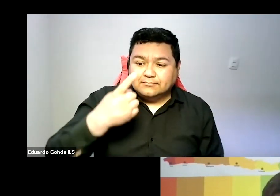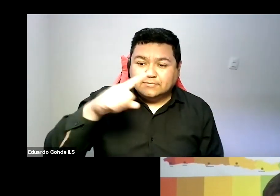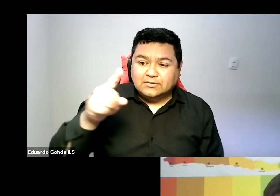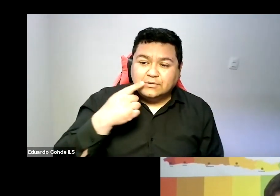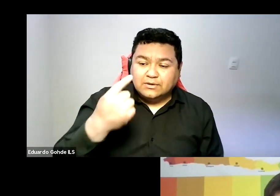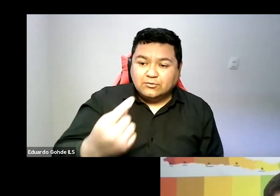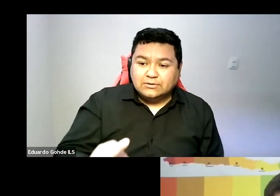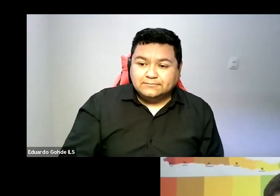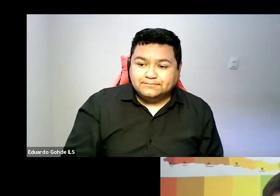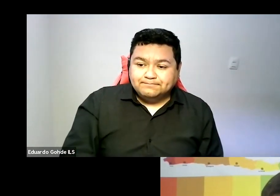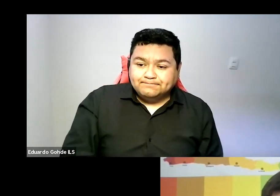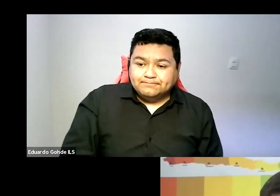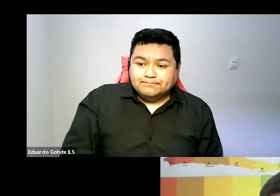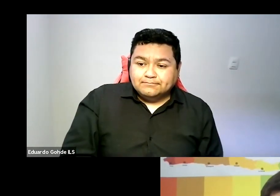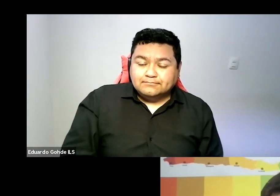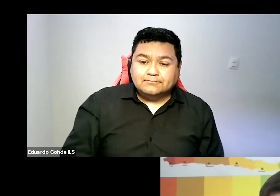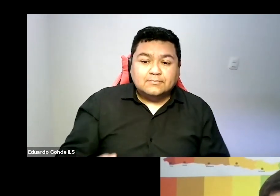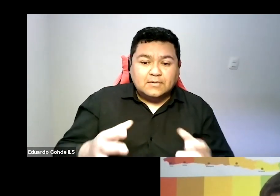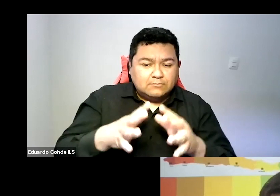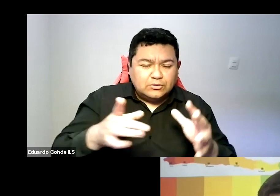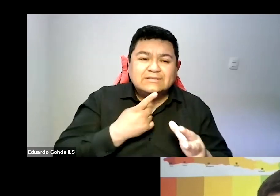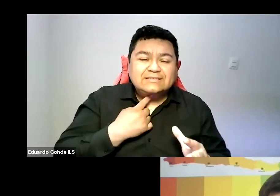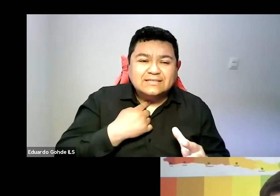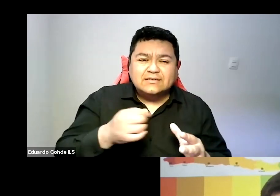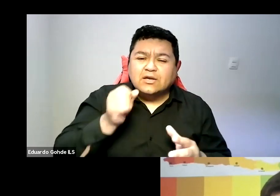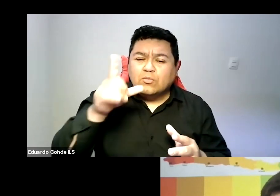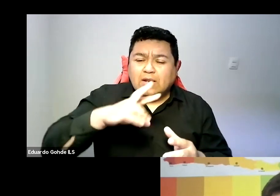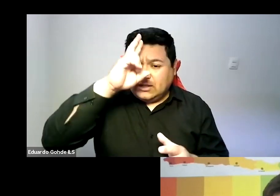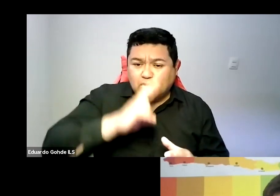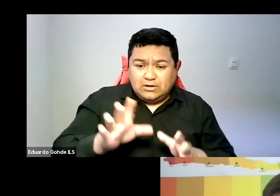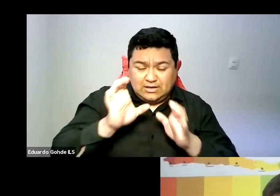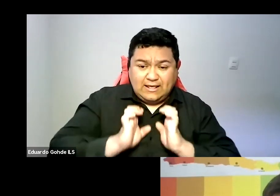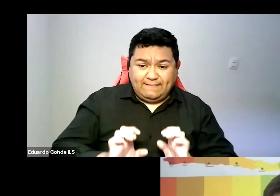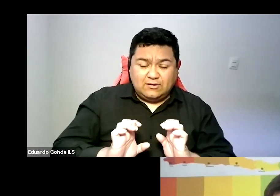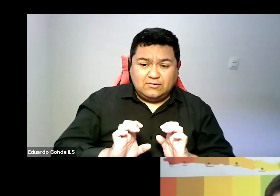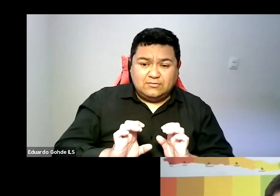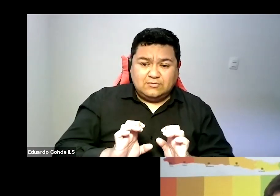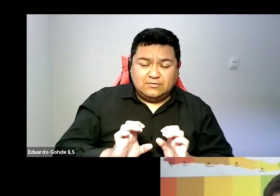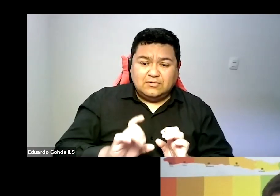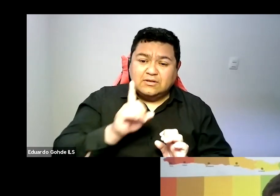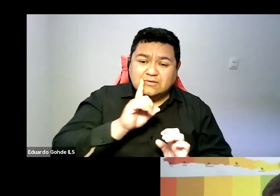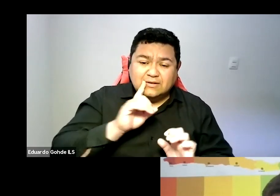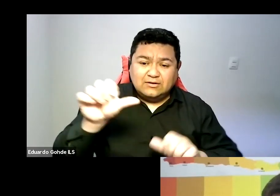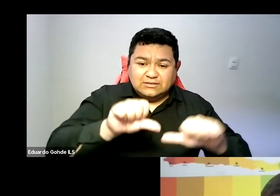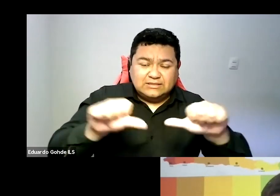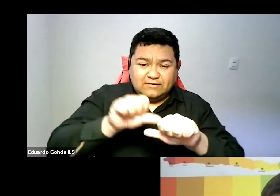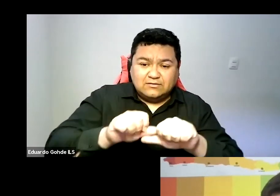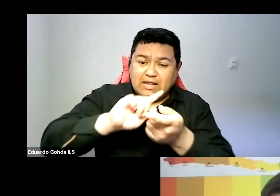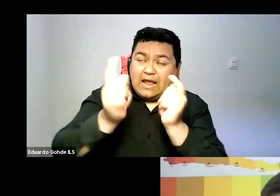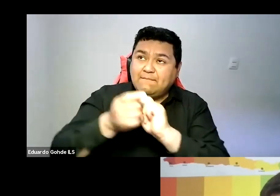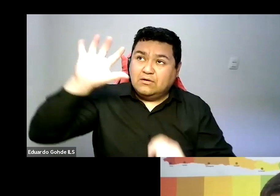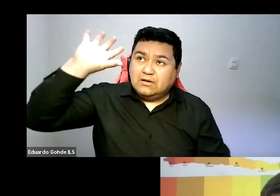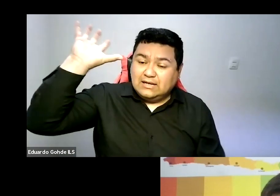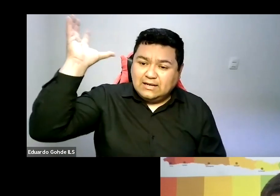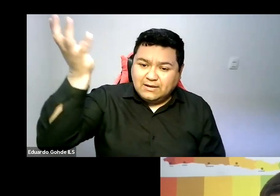pregunta. También es muy interesante. Dice: ¿qué rol ético deben asumir los científicos ante el cambio climático, que